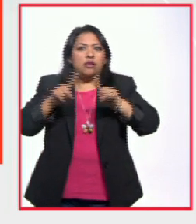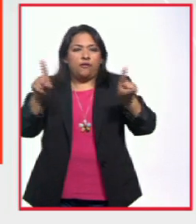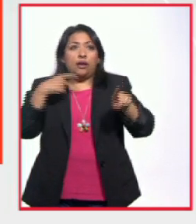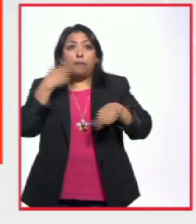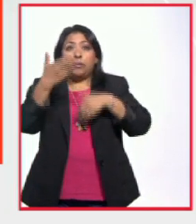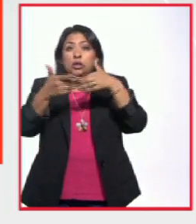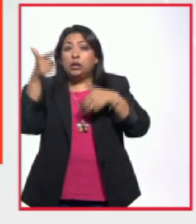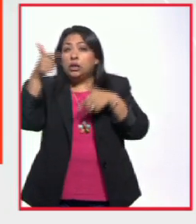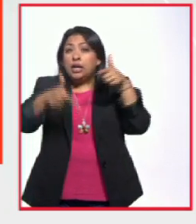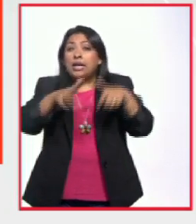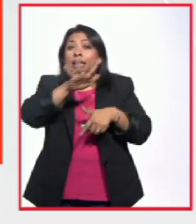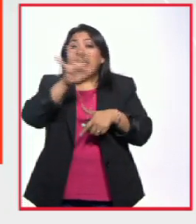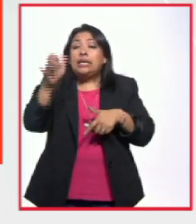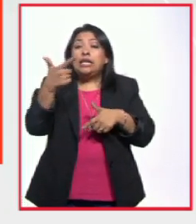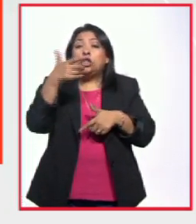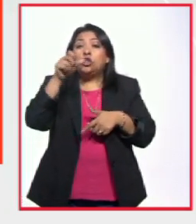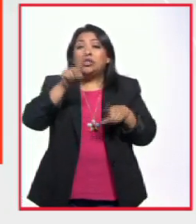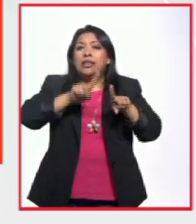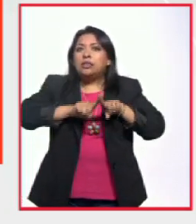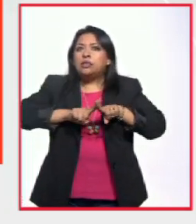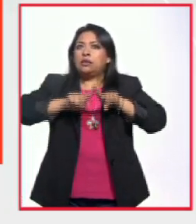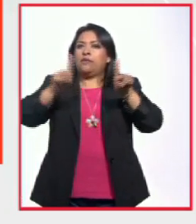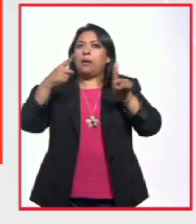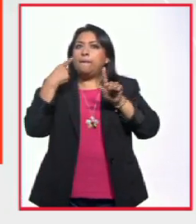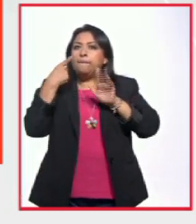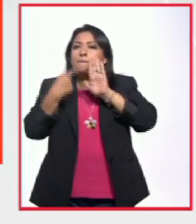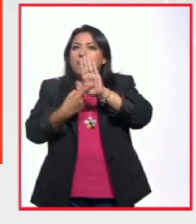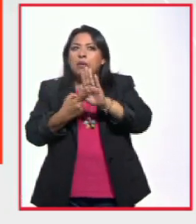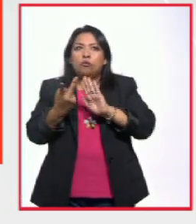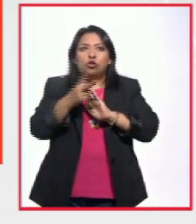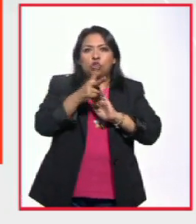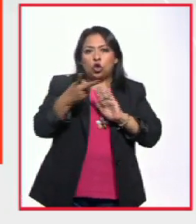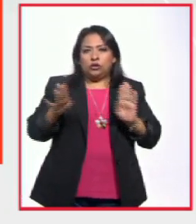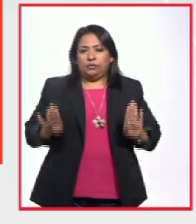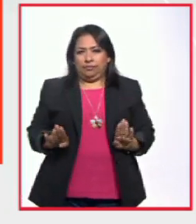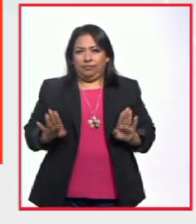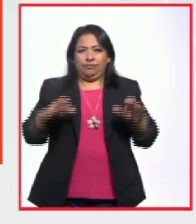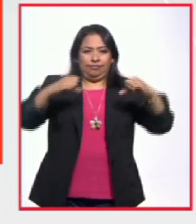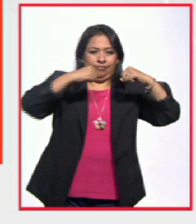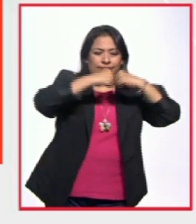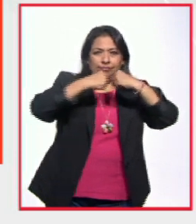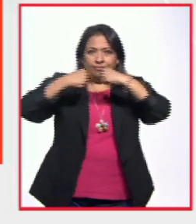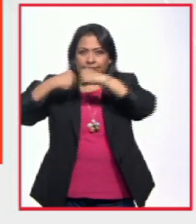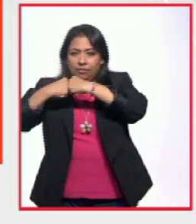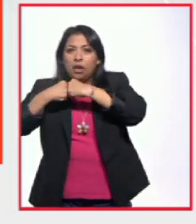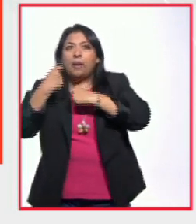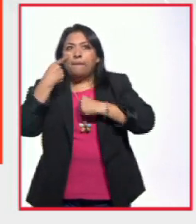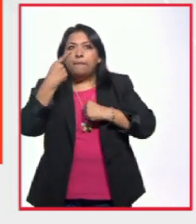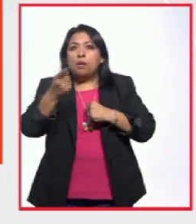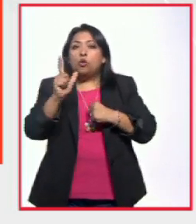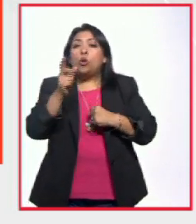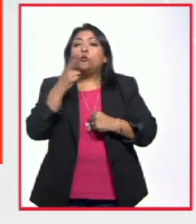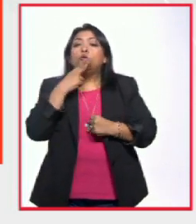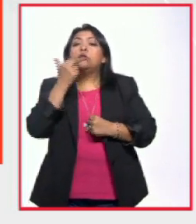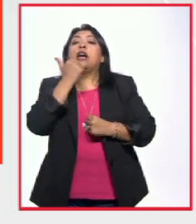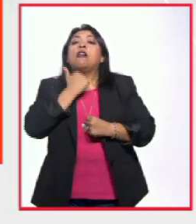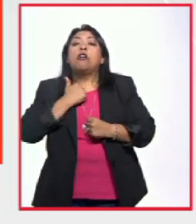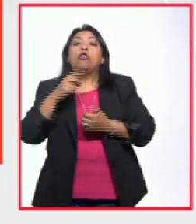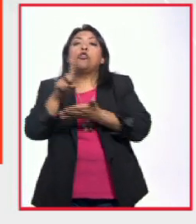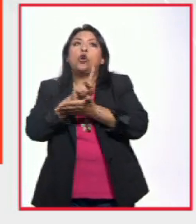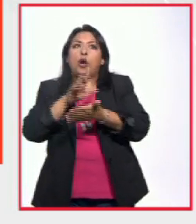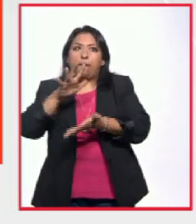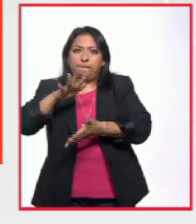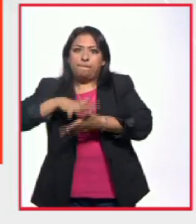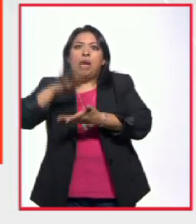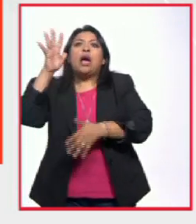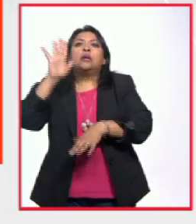se hallaron más de 500 genes diferencialmente expresados entre ambos tipos de personas, y se demostró que el consumo de alcohol y drogas